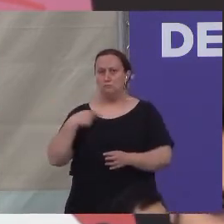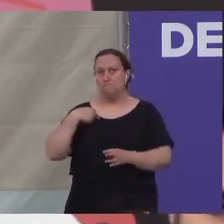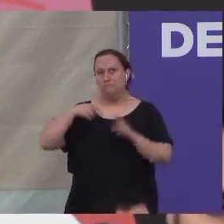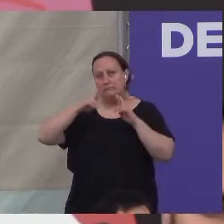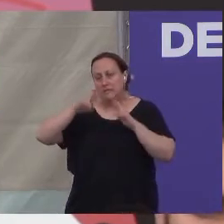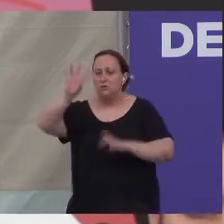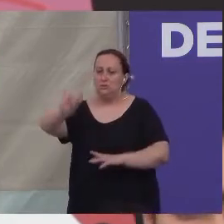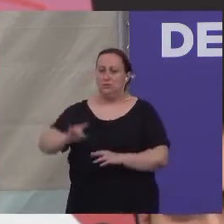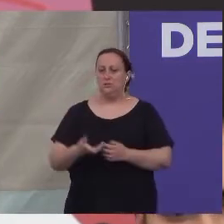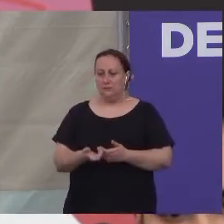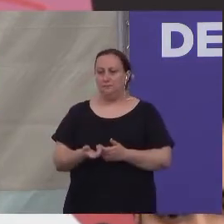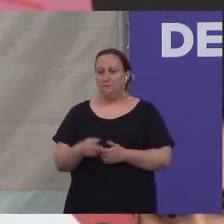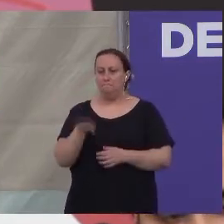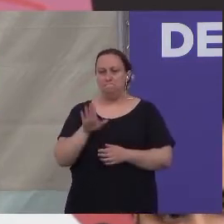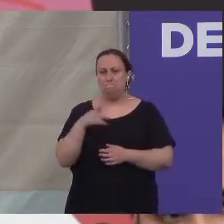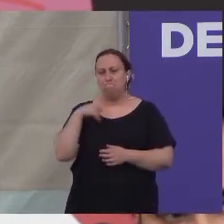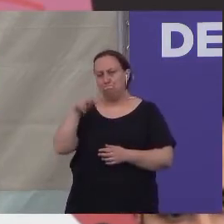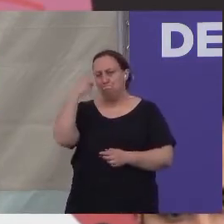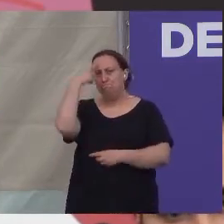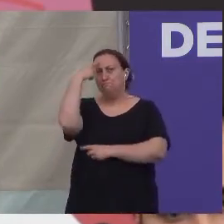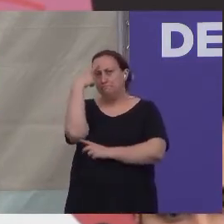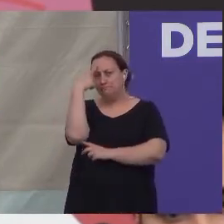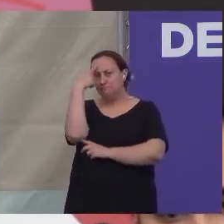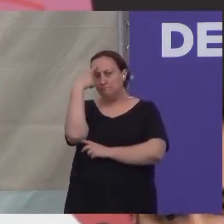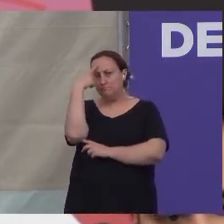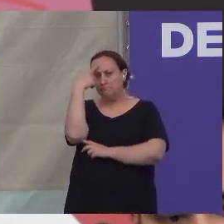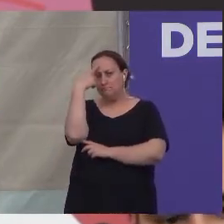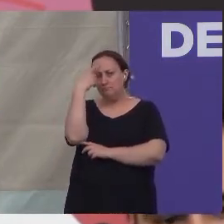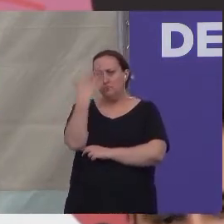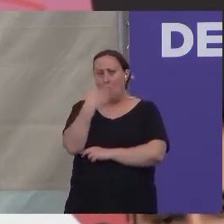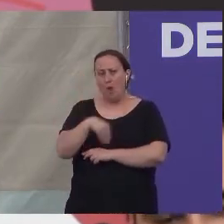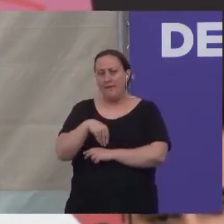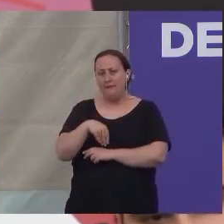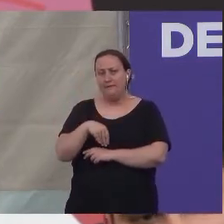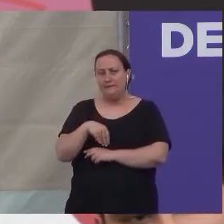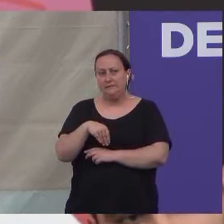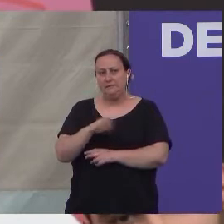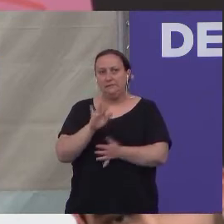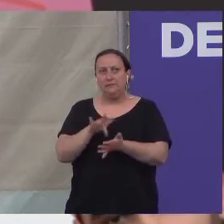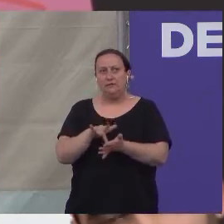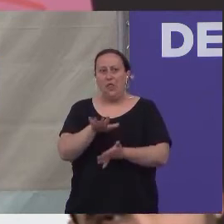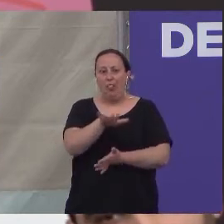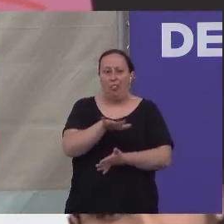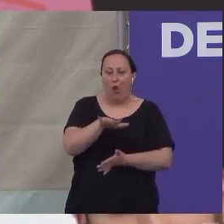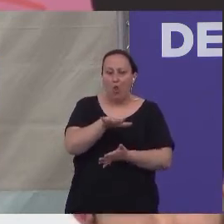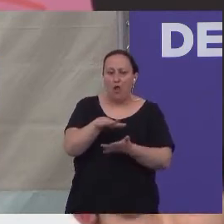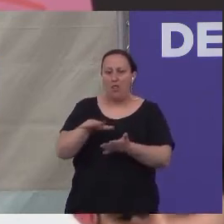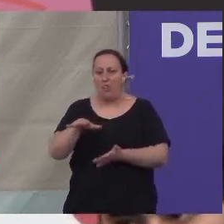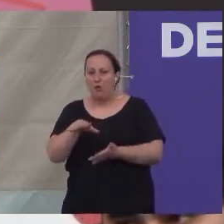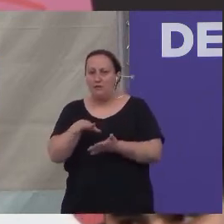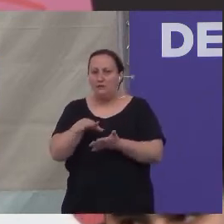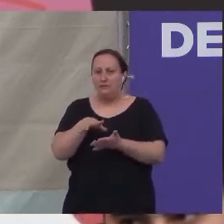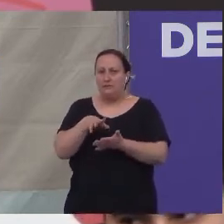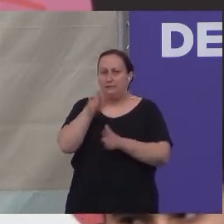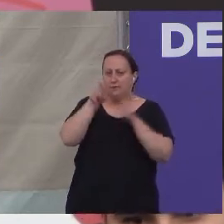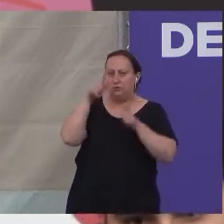sí, pero también soy consciente de que puede haber espacios de duda en la mente